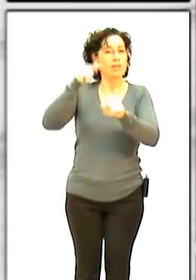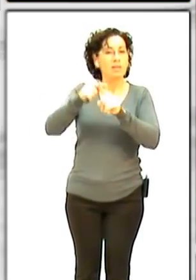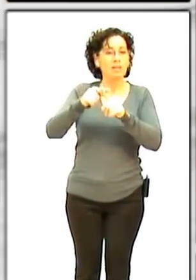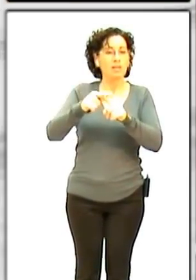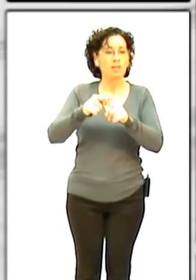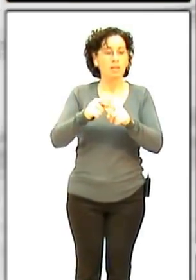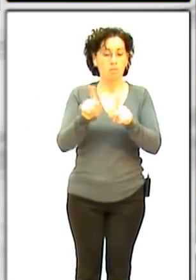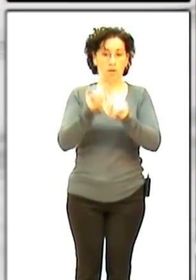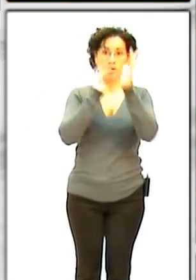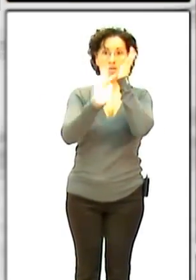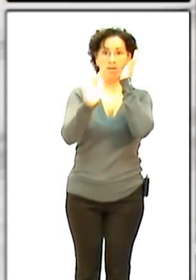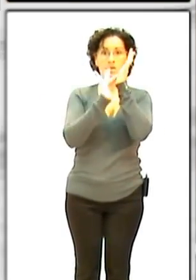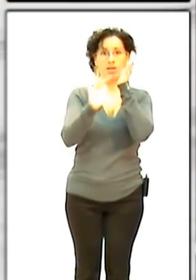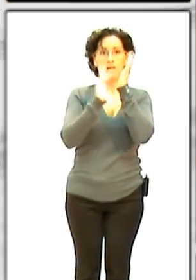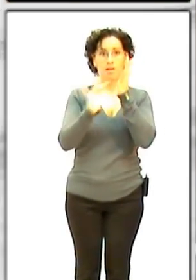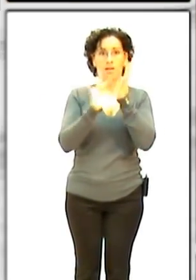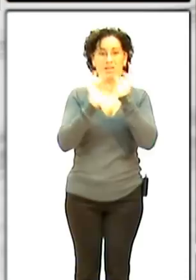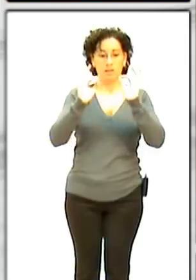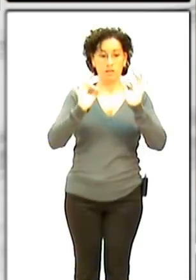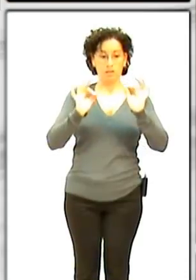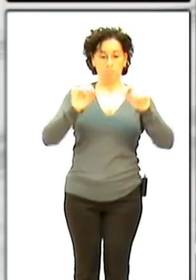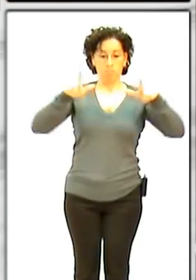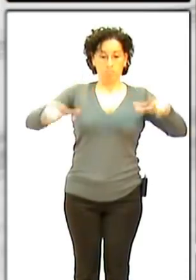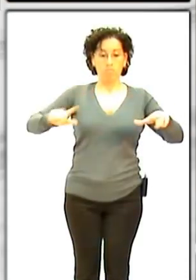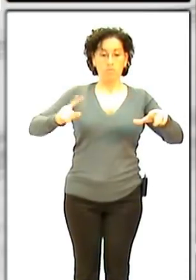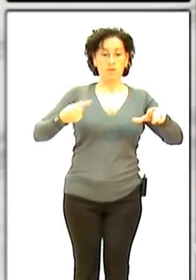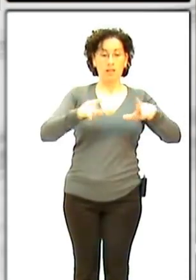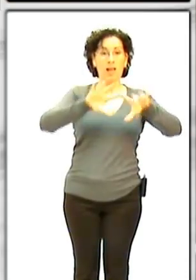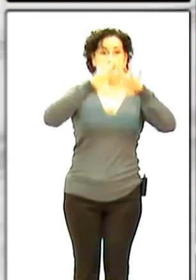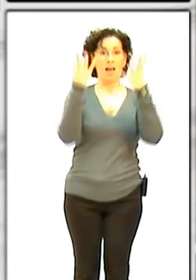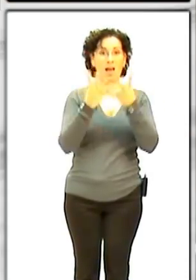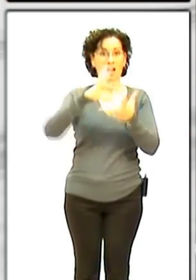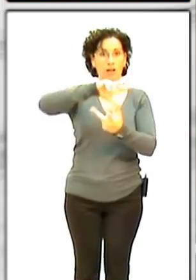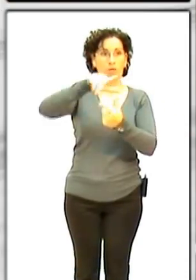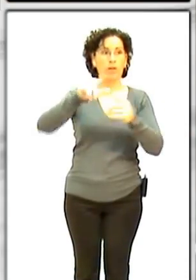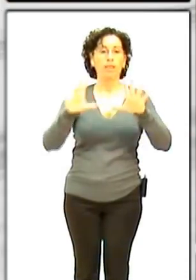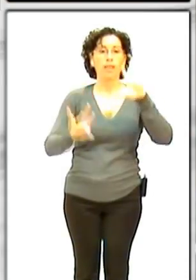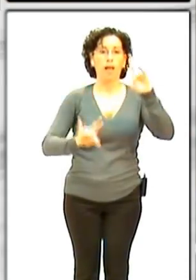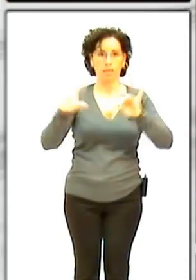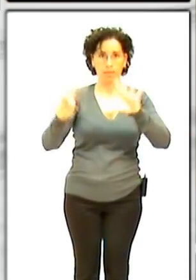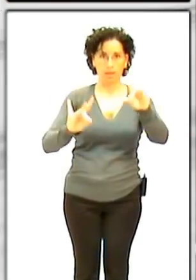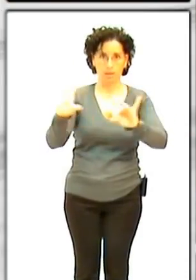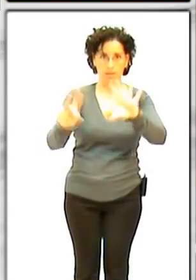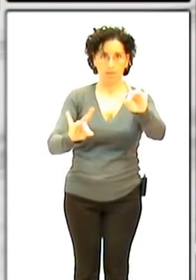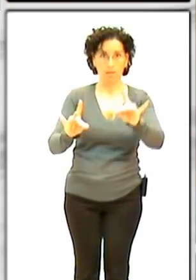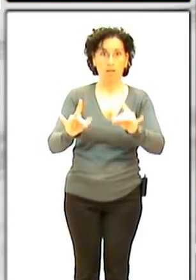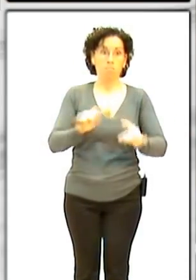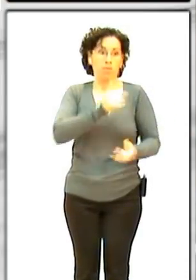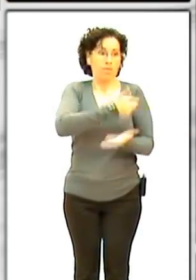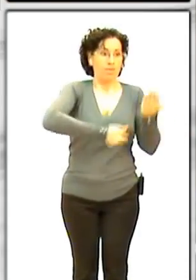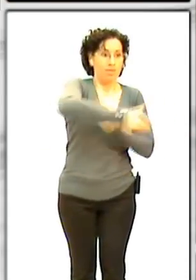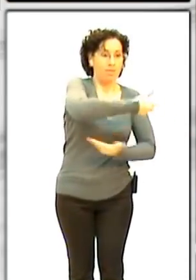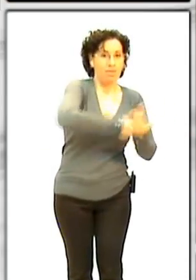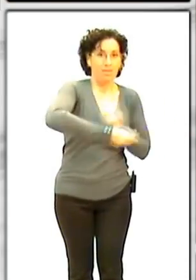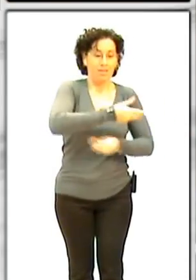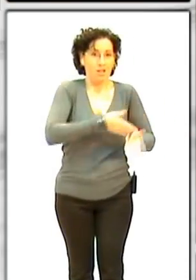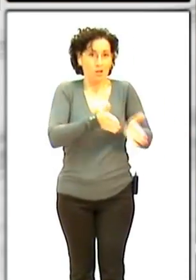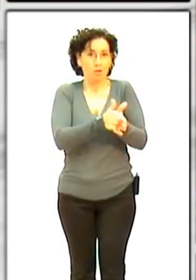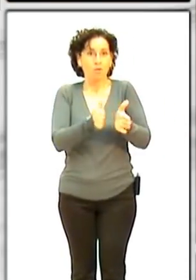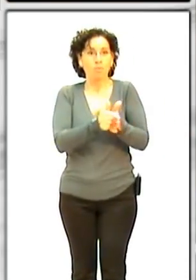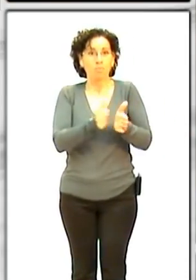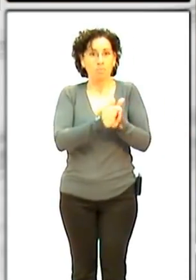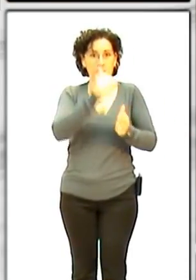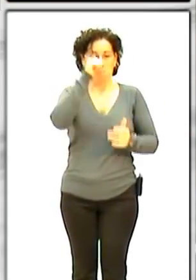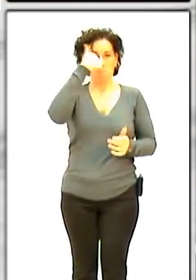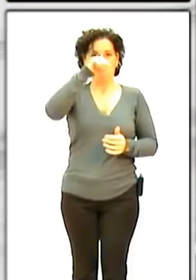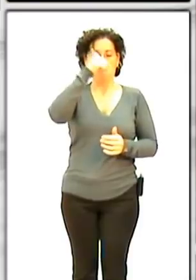de exponer una cartografía táctil en colaboración con nuestro compañero